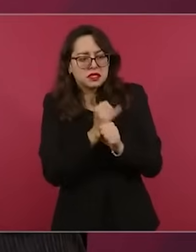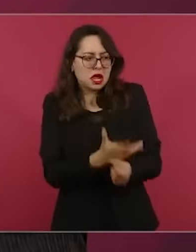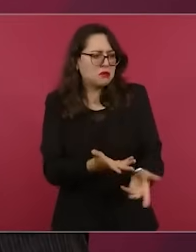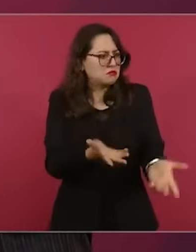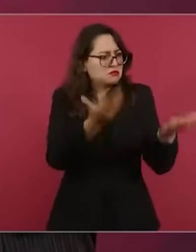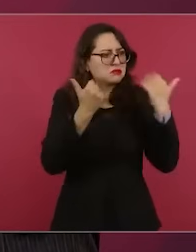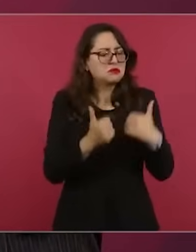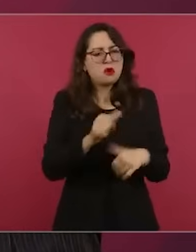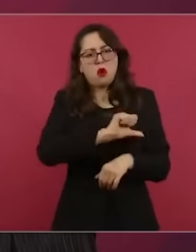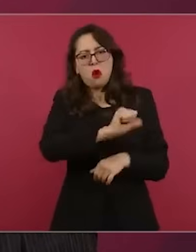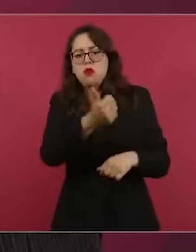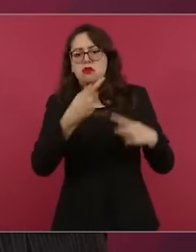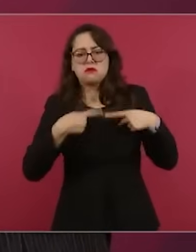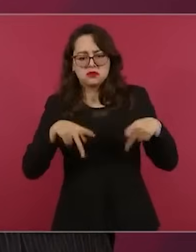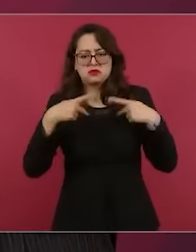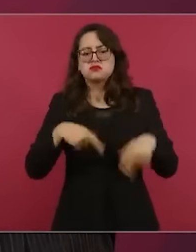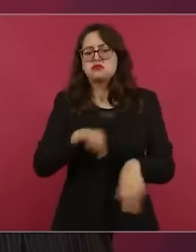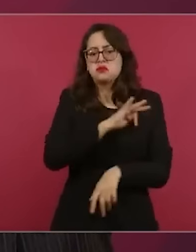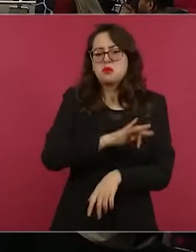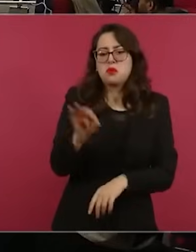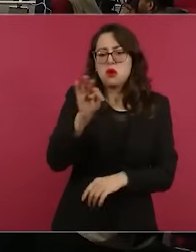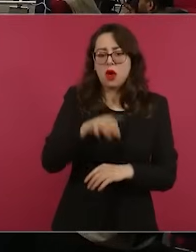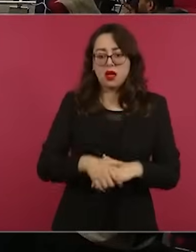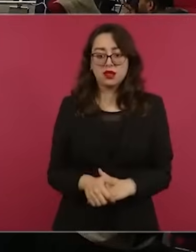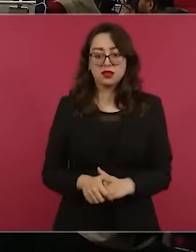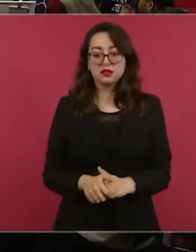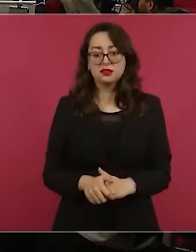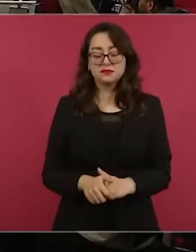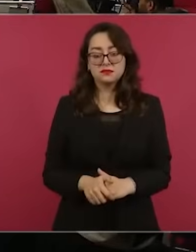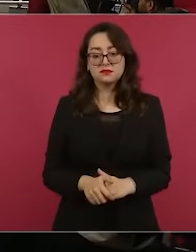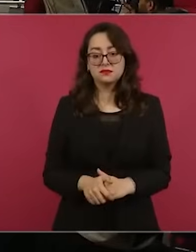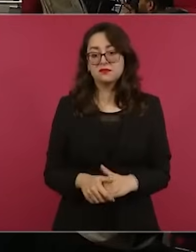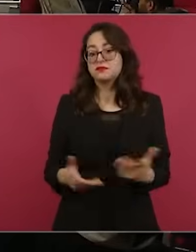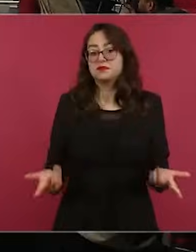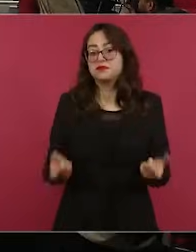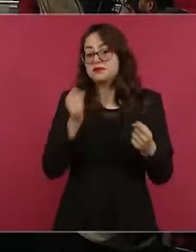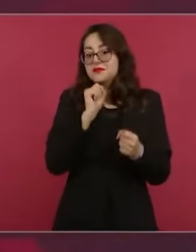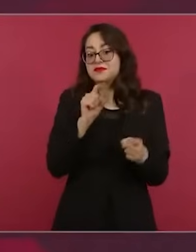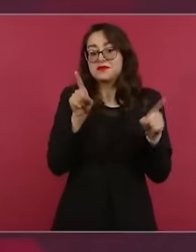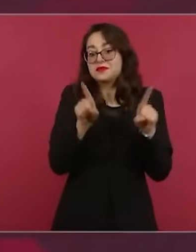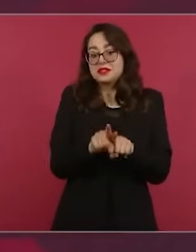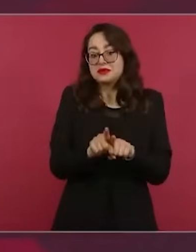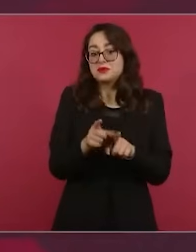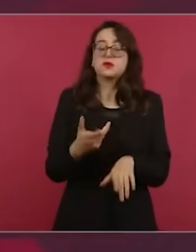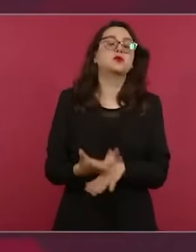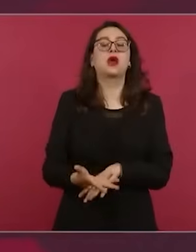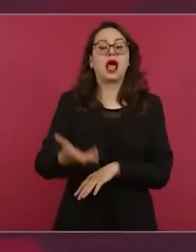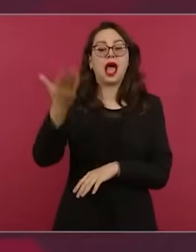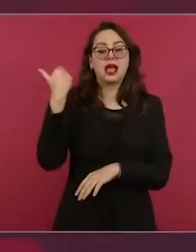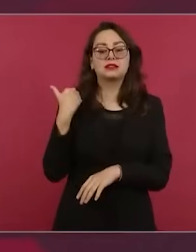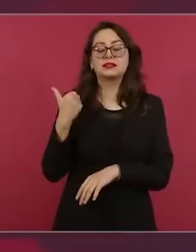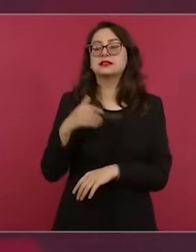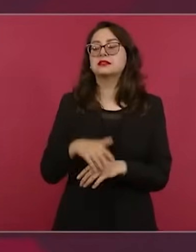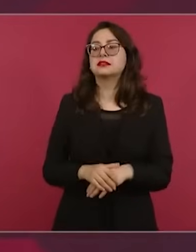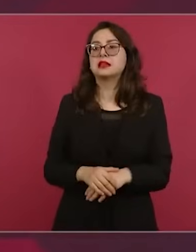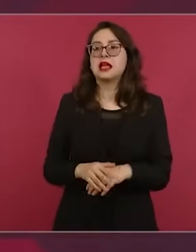hicimos cuando el fiscal de asuntos especiales de